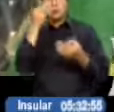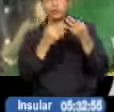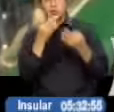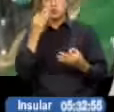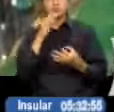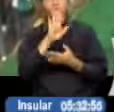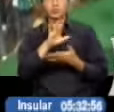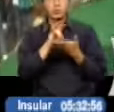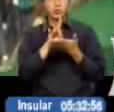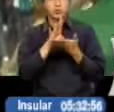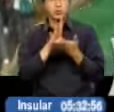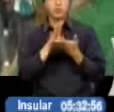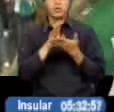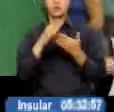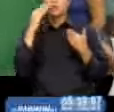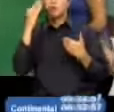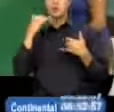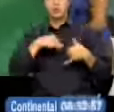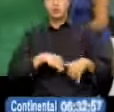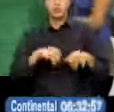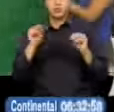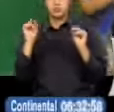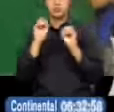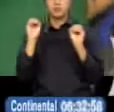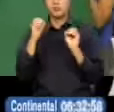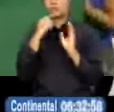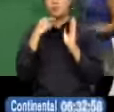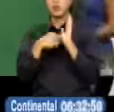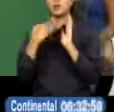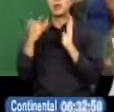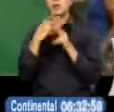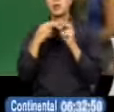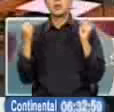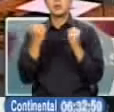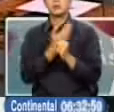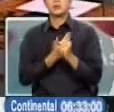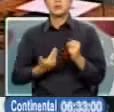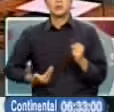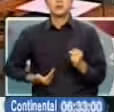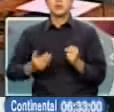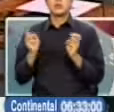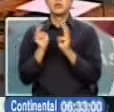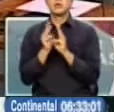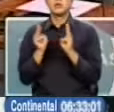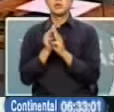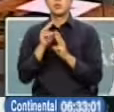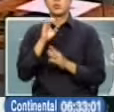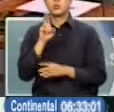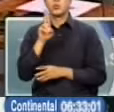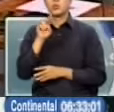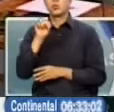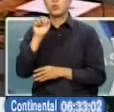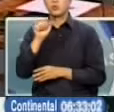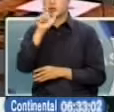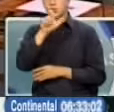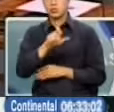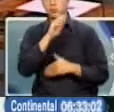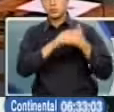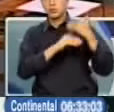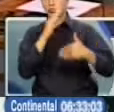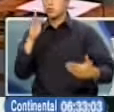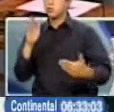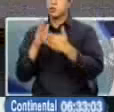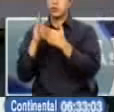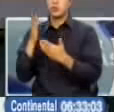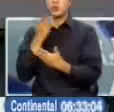sean inhabilitados políticamente uno de los casos citados fue el del ex presidente de la cámara de diputados eduardo cunha impulsor del proceso contra dilma